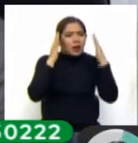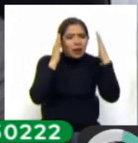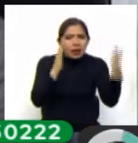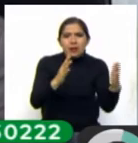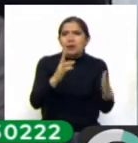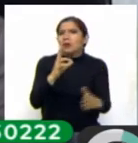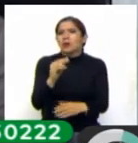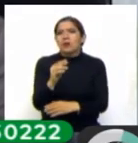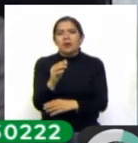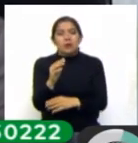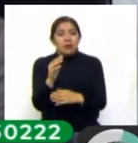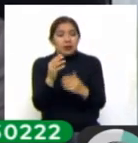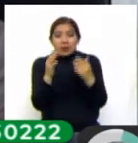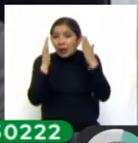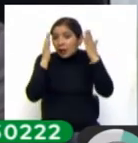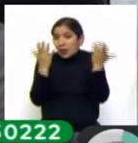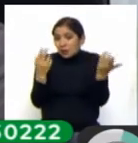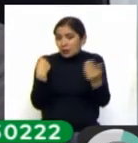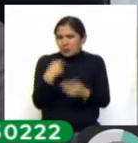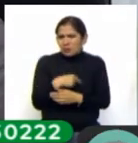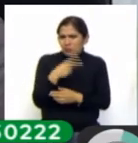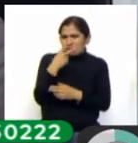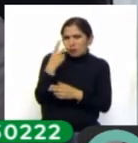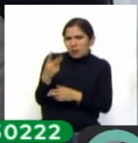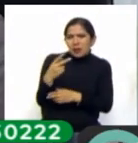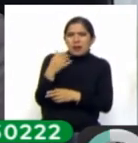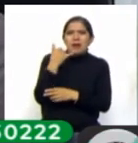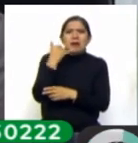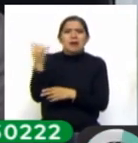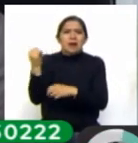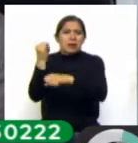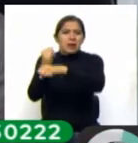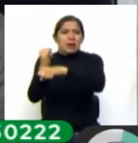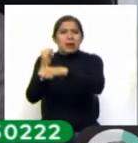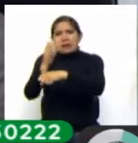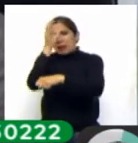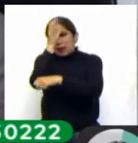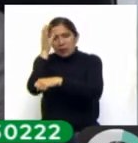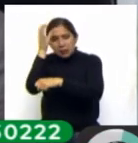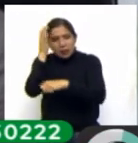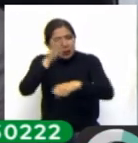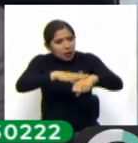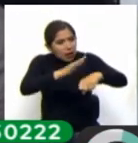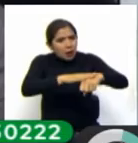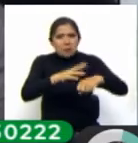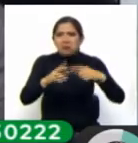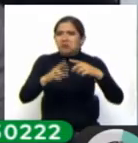escuchado. Hemos visto que han hecho llamados desde la Iglesia Católica sin ningún resultado.